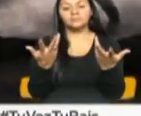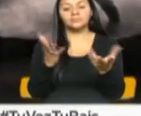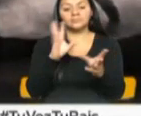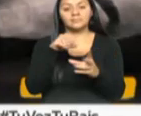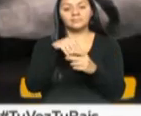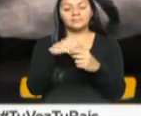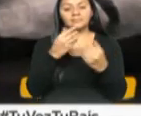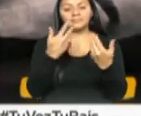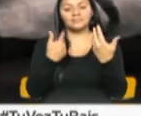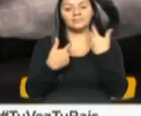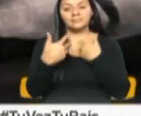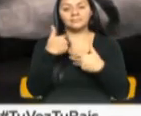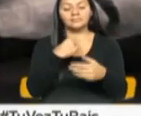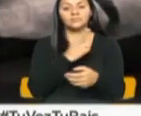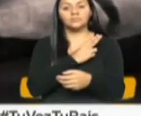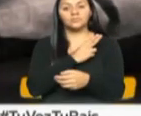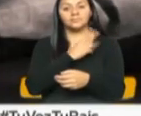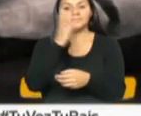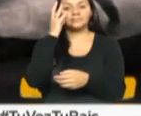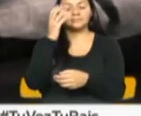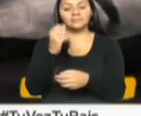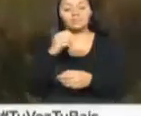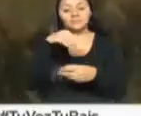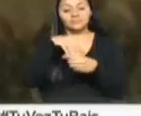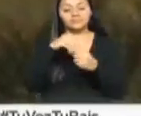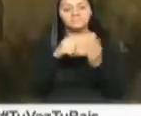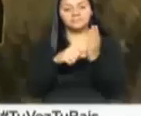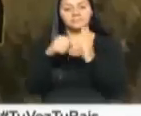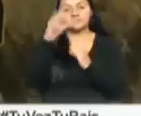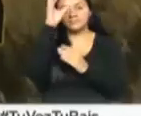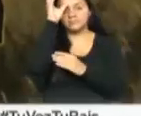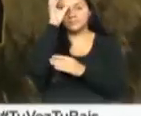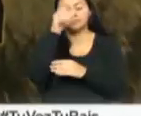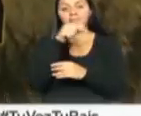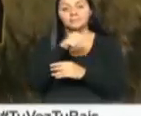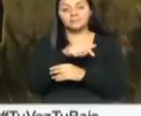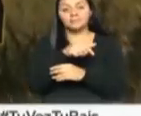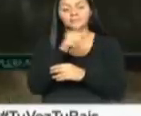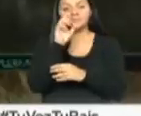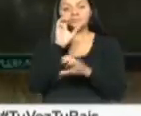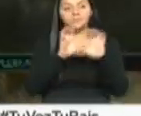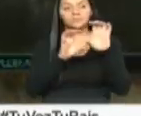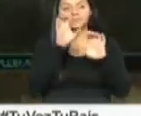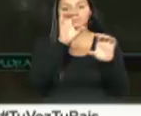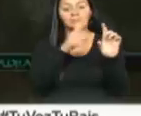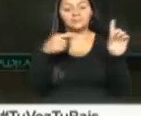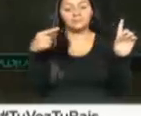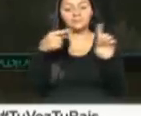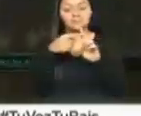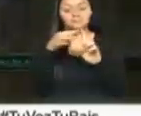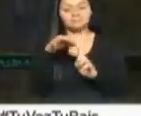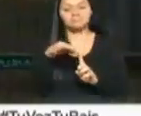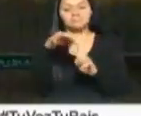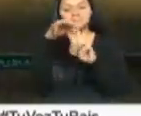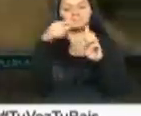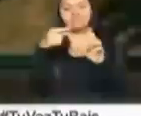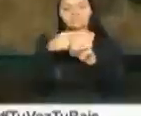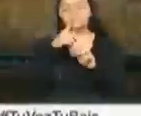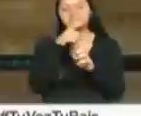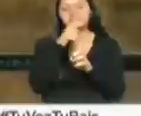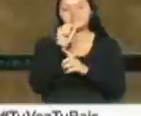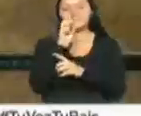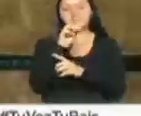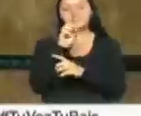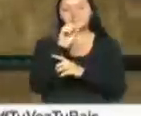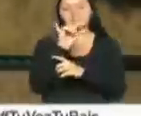de Artes de la Universidad de Cuenca, el Ministerio de Cultura y el Museo Pumapungo, cuyo personaje principal es Nina Samay,